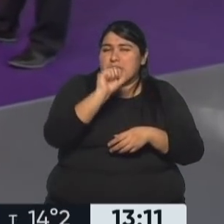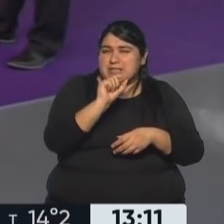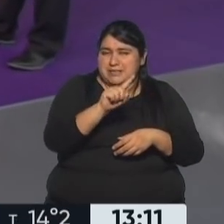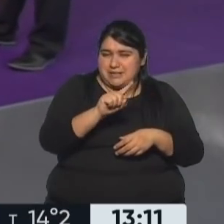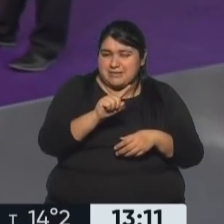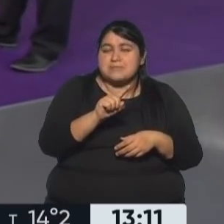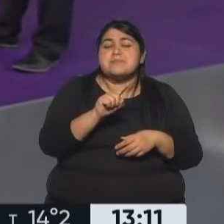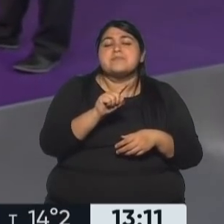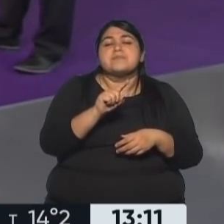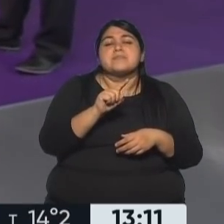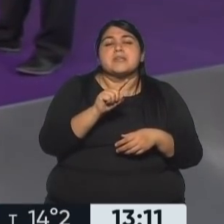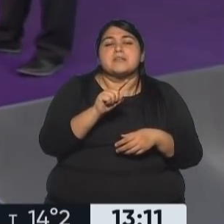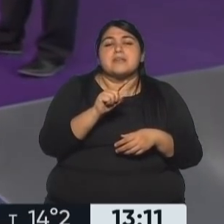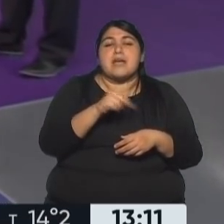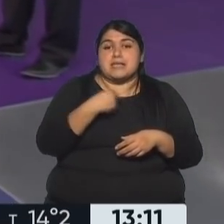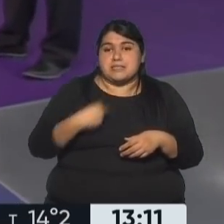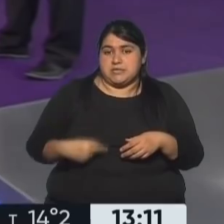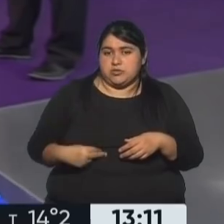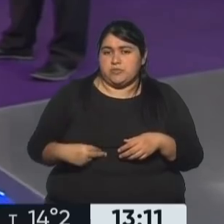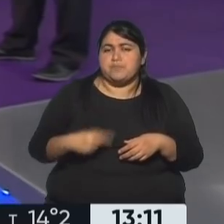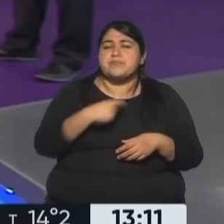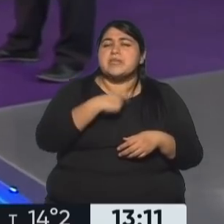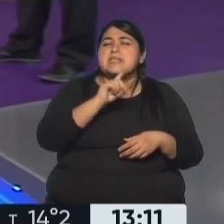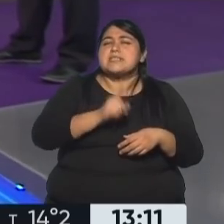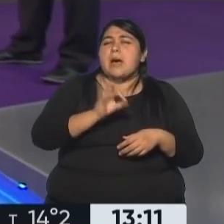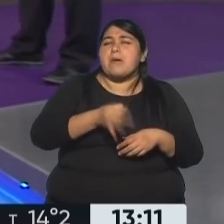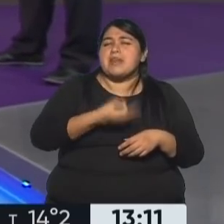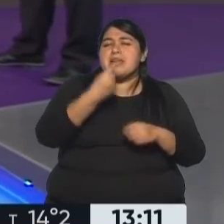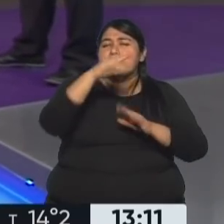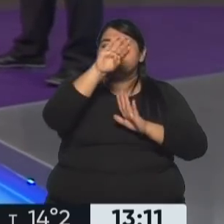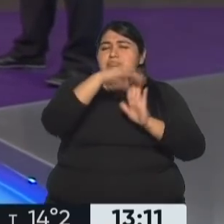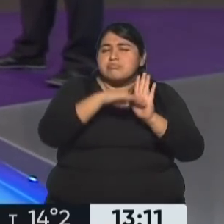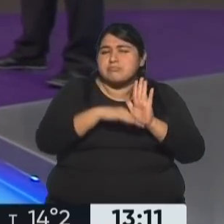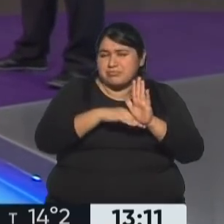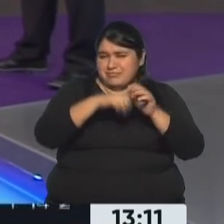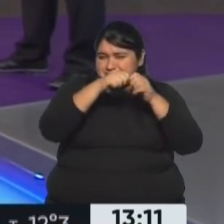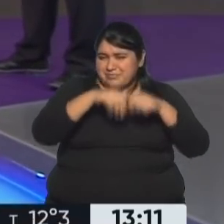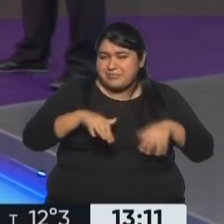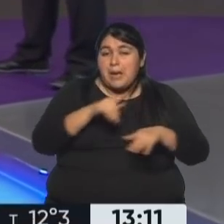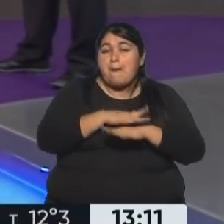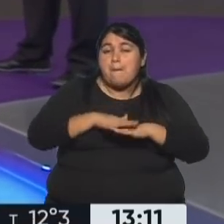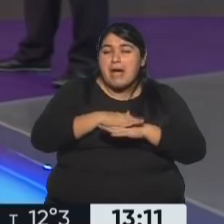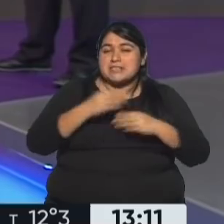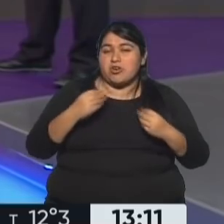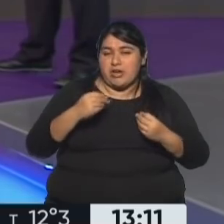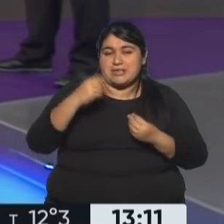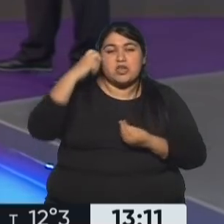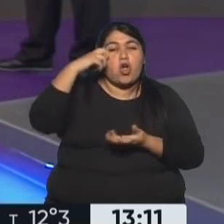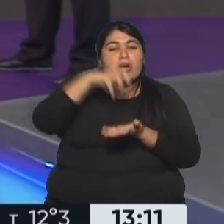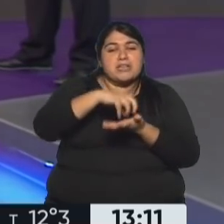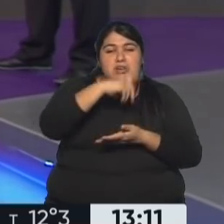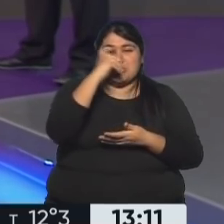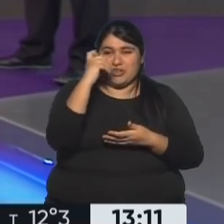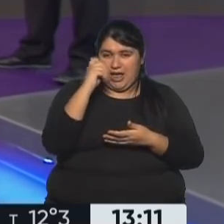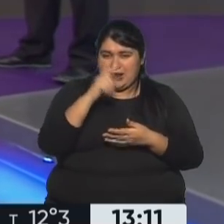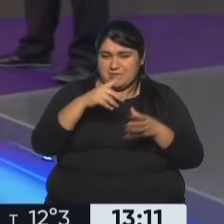una idea más que nada de esta estructura piramidal, ¿no? Si arrancamos de la base, tenemos el Congreso Nacional del Partido, que son más